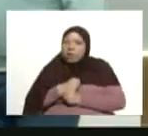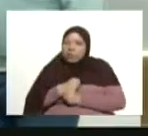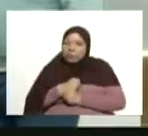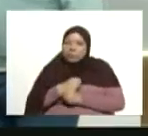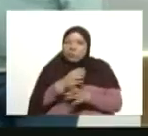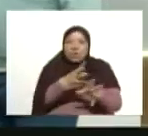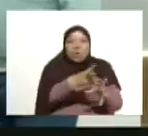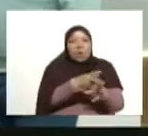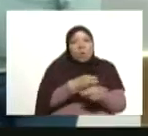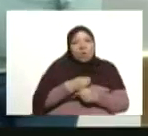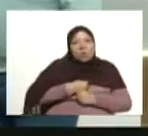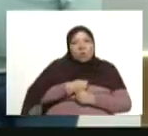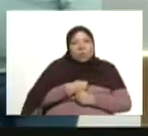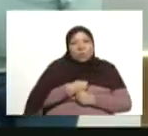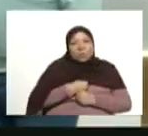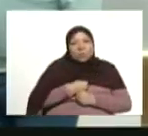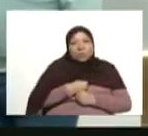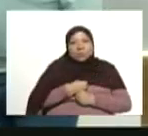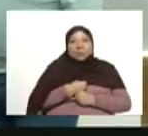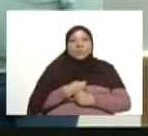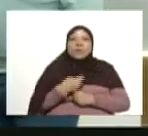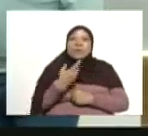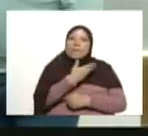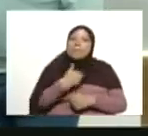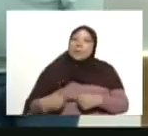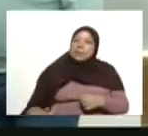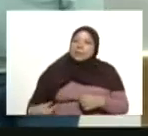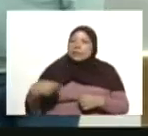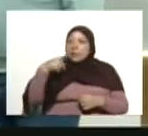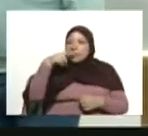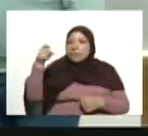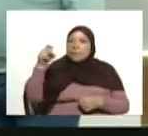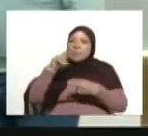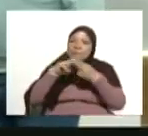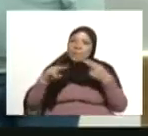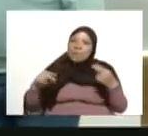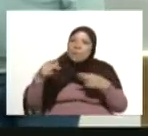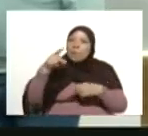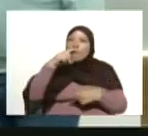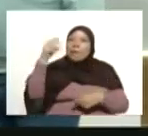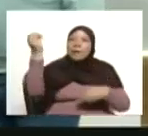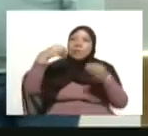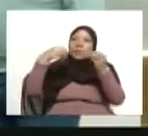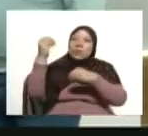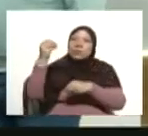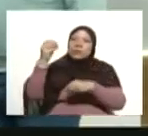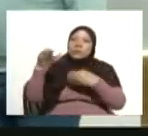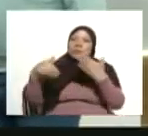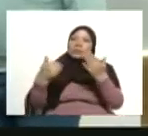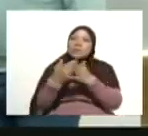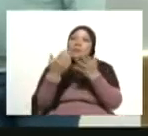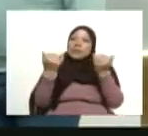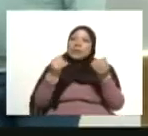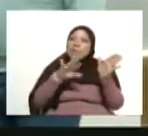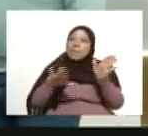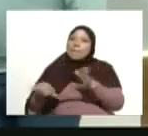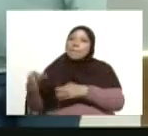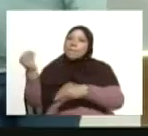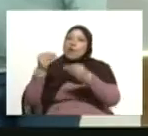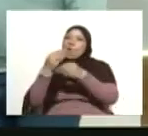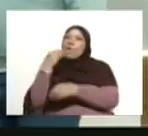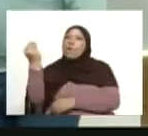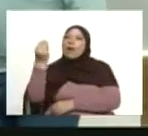borrarán. Jamás. Soy el presidente pueblo, con Maduro más pueblo. ¿Ah? Y ahora vamos, con Maduro más